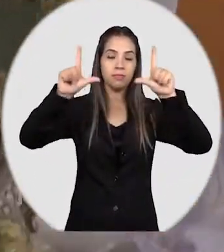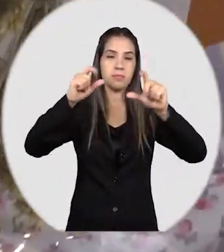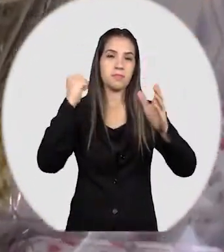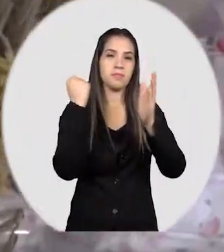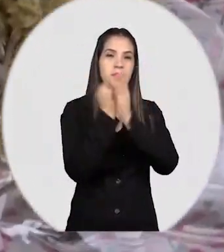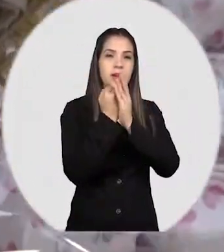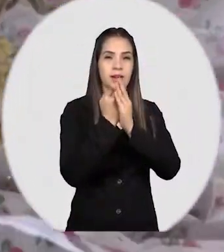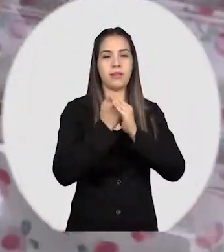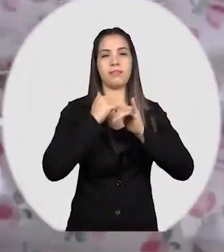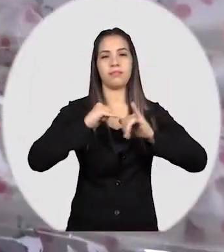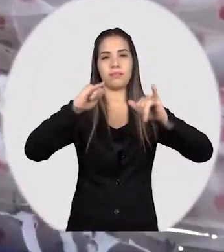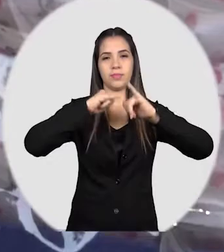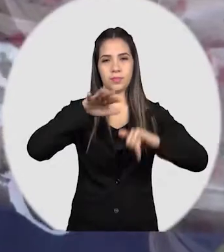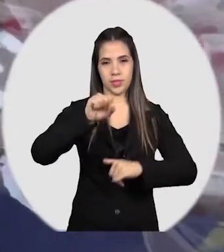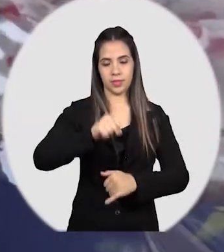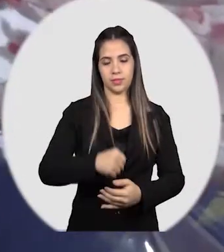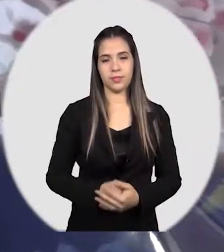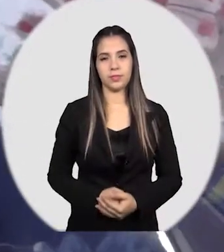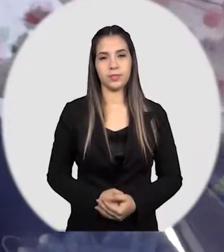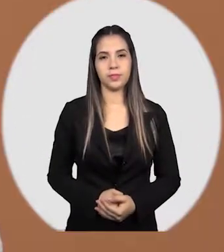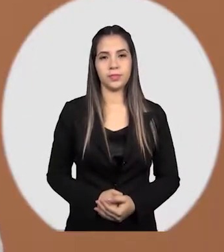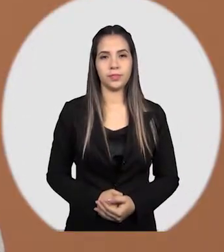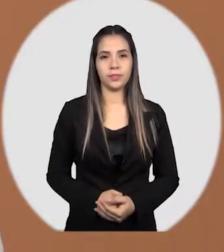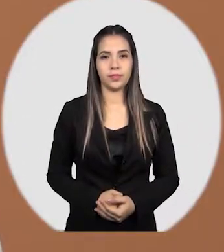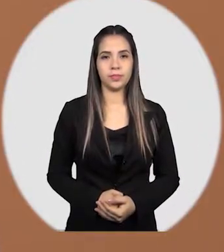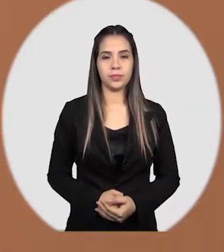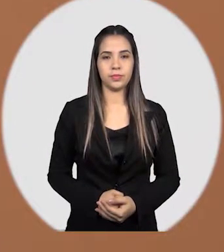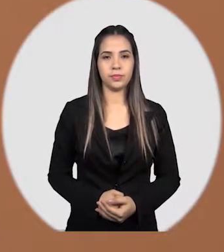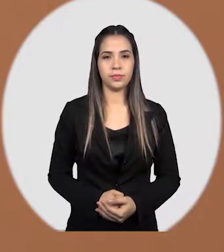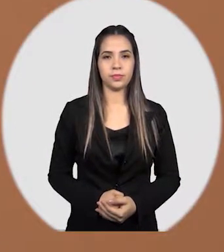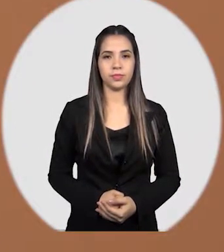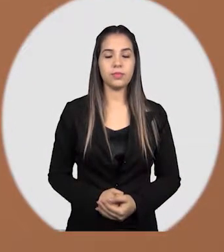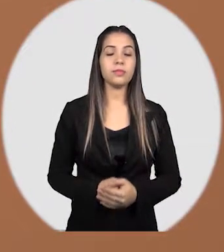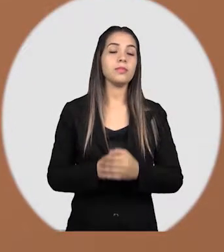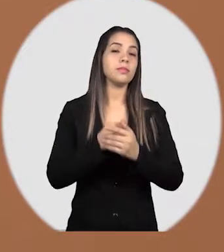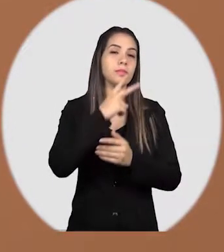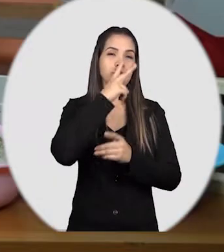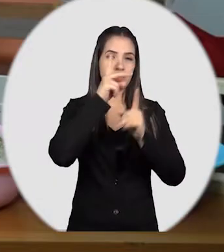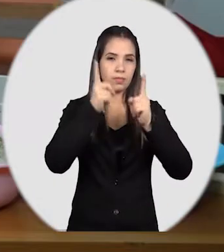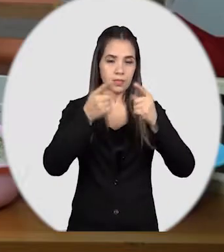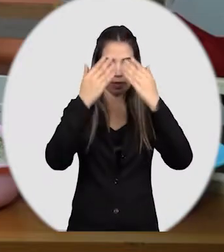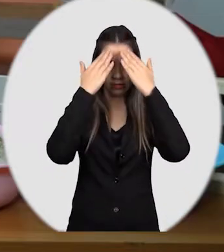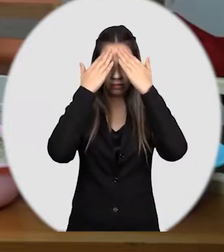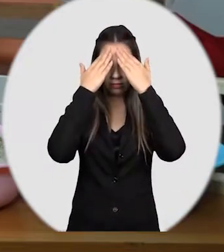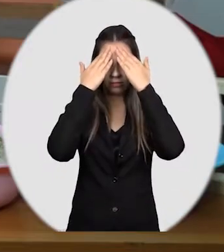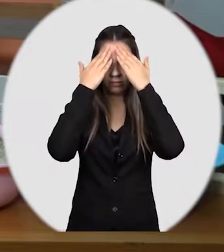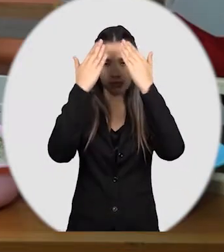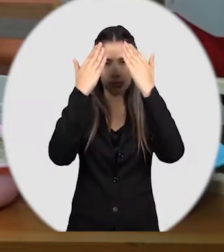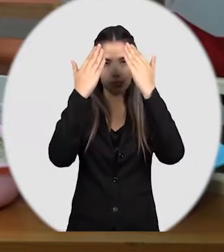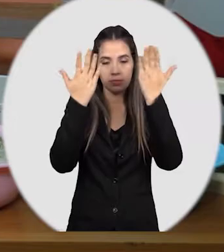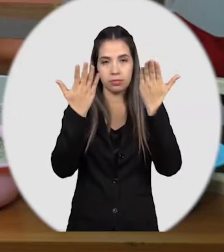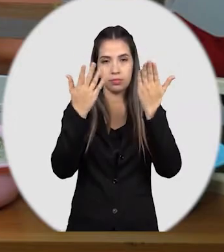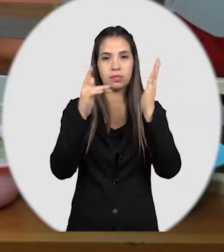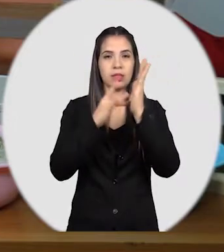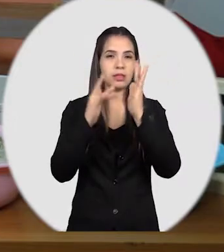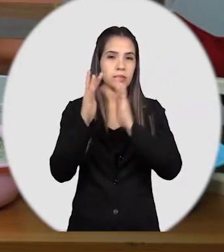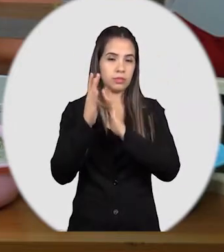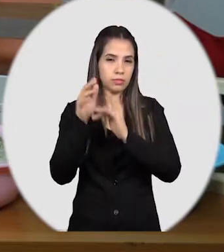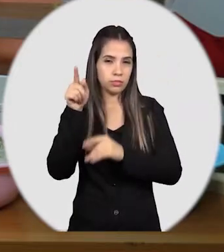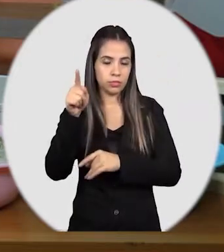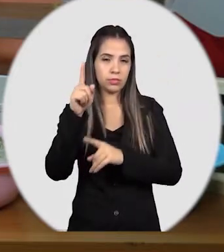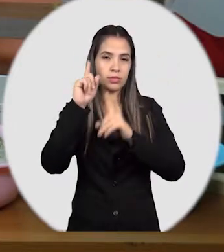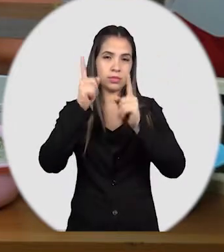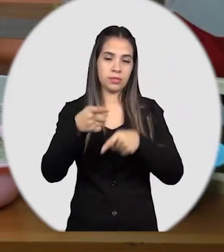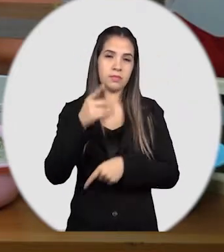También quiero agradecer a Jesús y a María. Yo